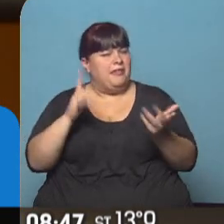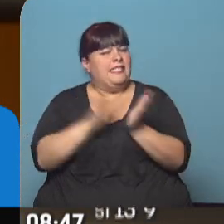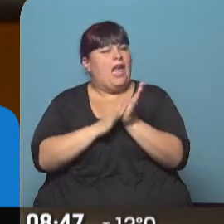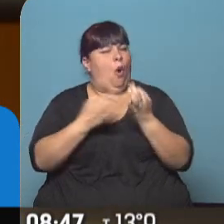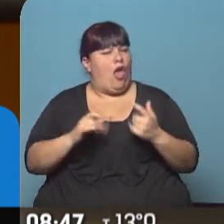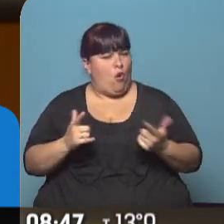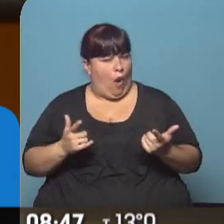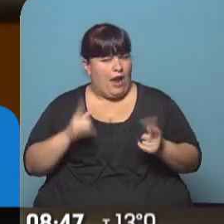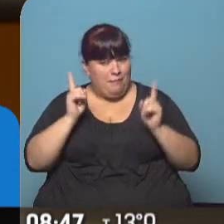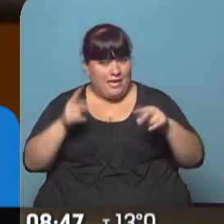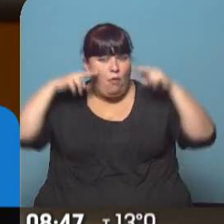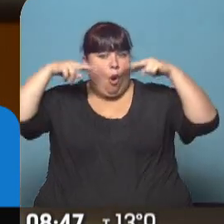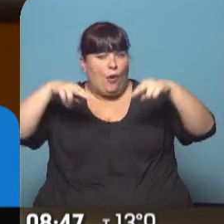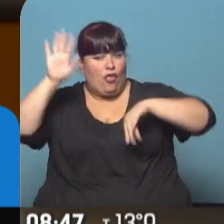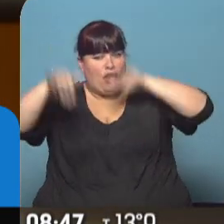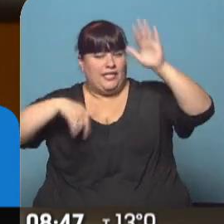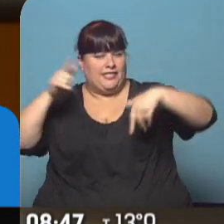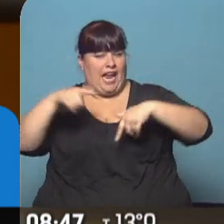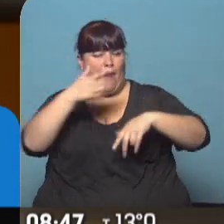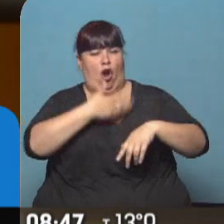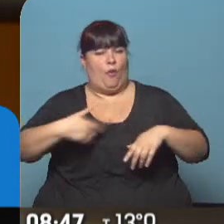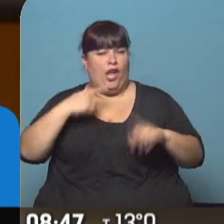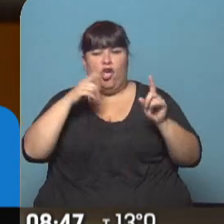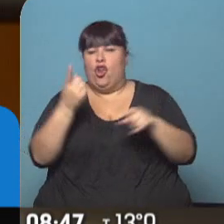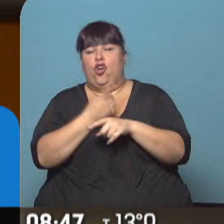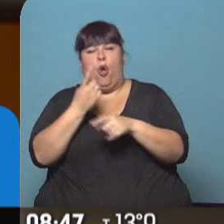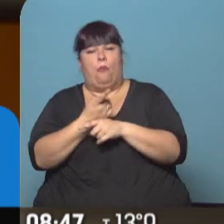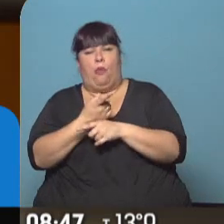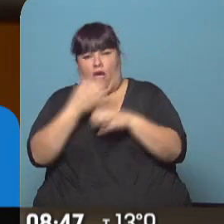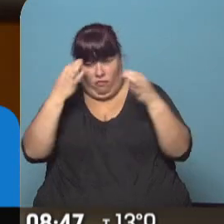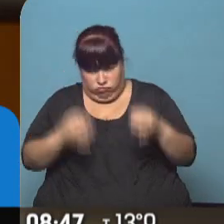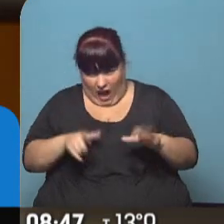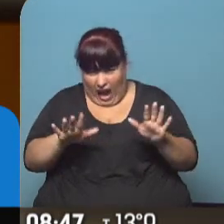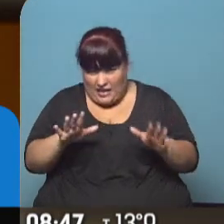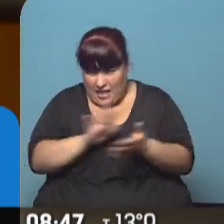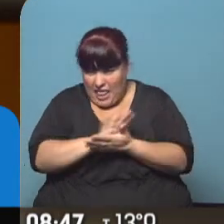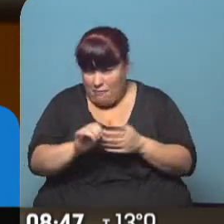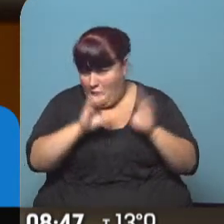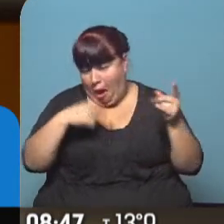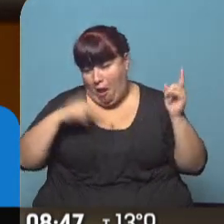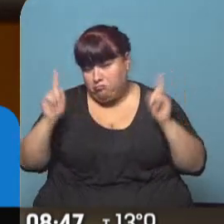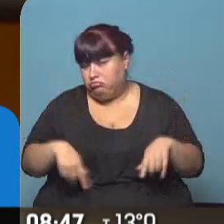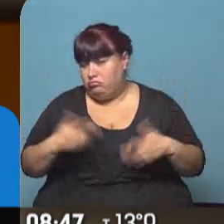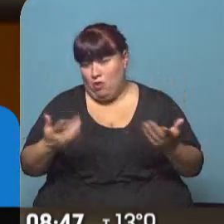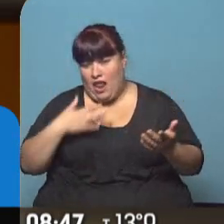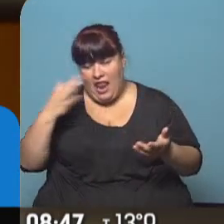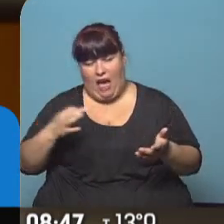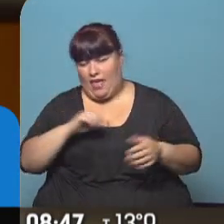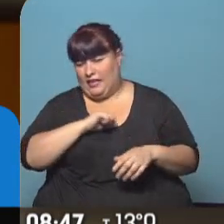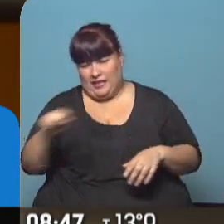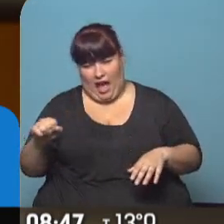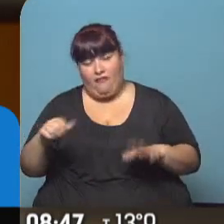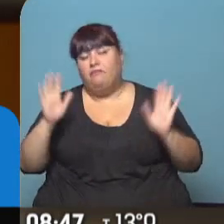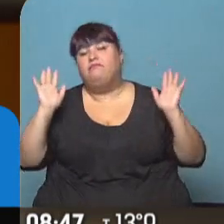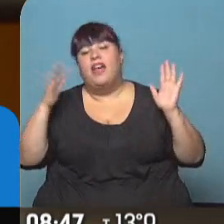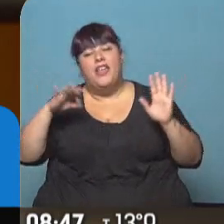garantías, incluso con los vedores que había convocado la Generalitat diciendo no puedo dar fe de que esto ha sido transparente porque ha sido realmente un fraude. Pues